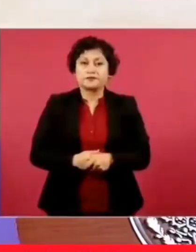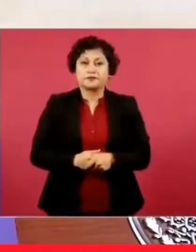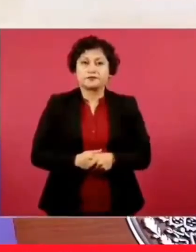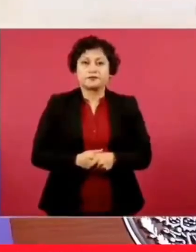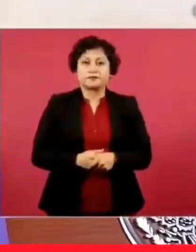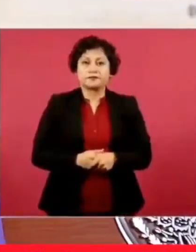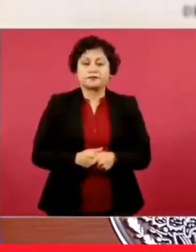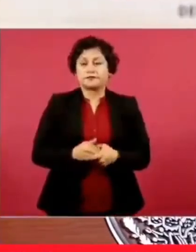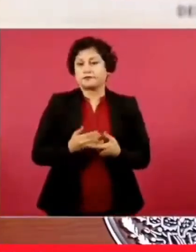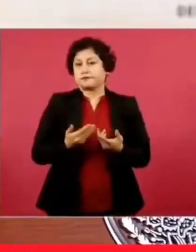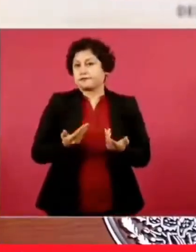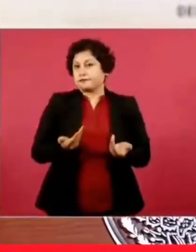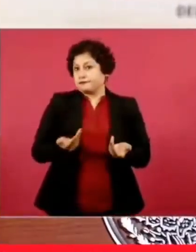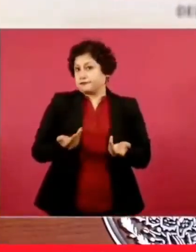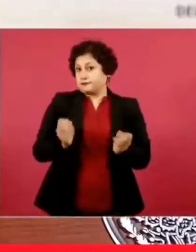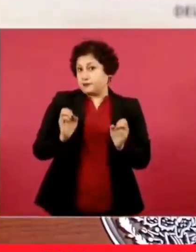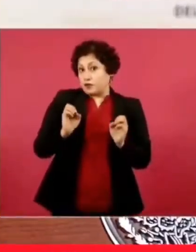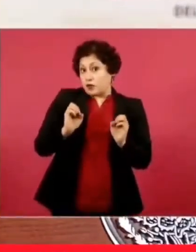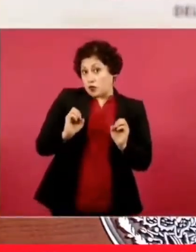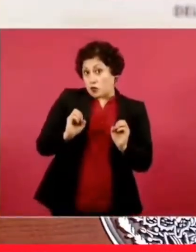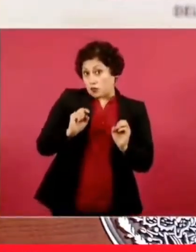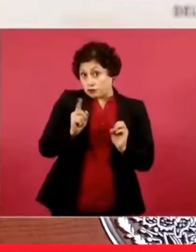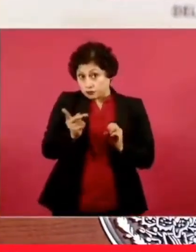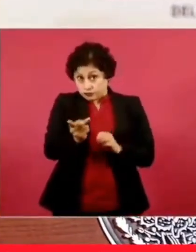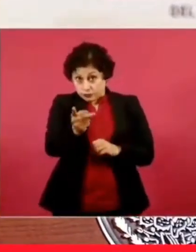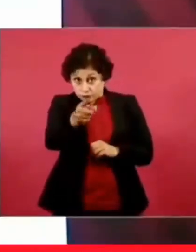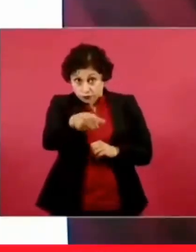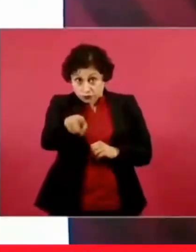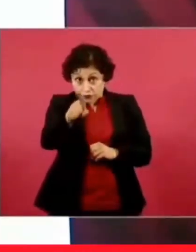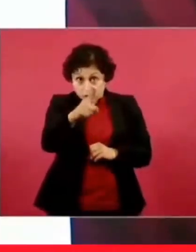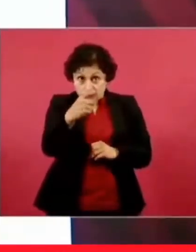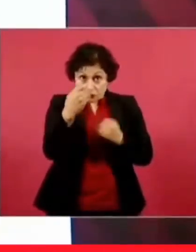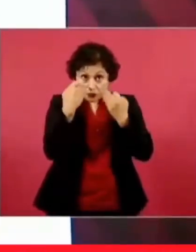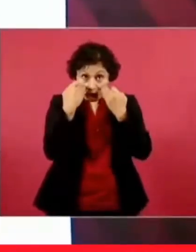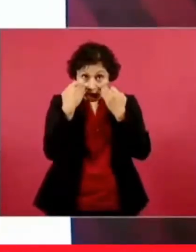¿O han visto ustedes un funeral